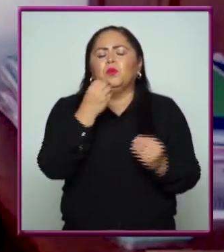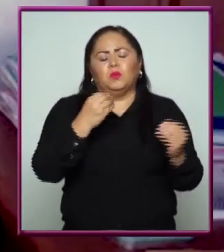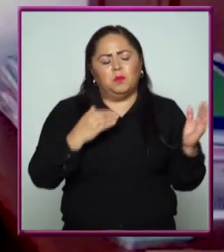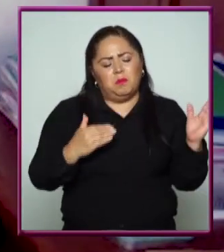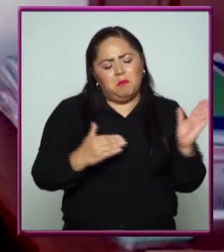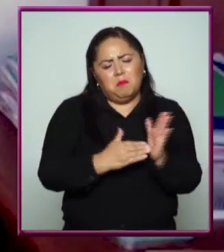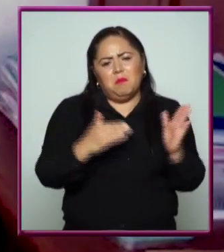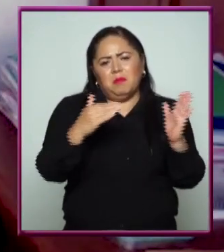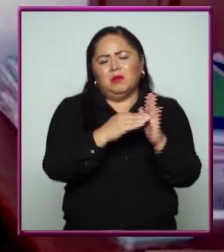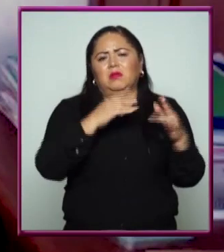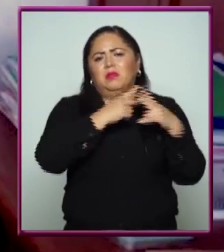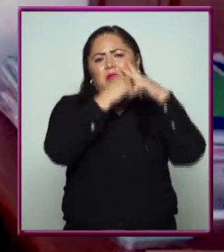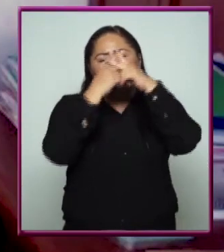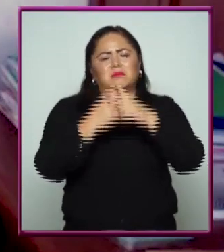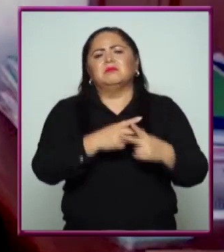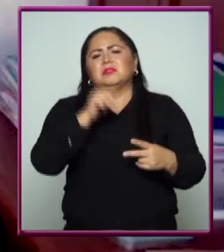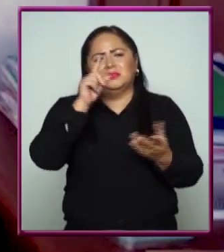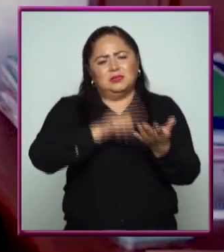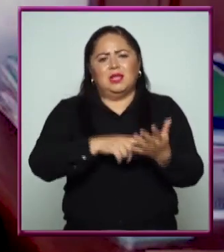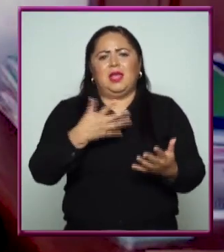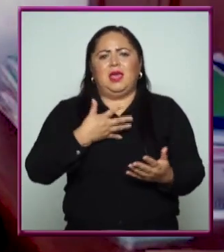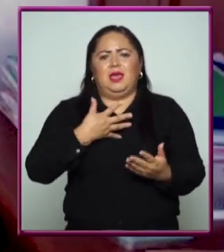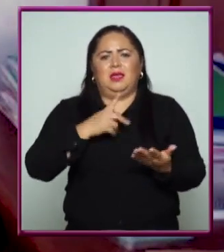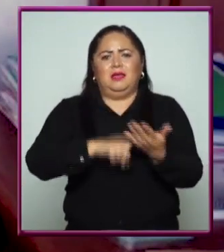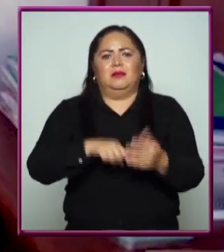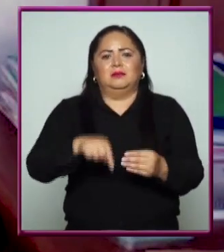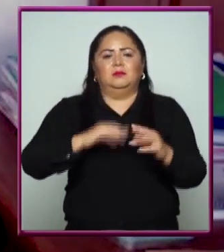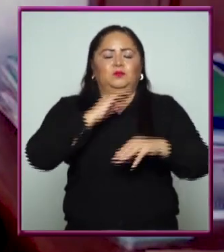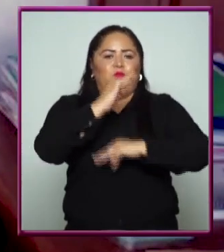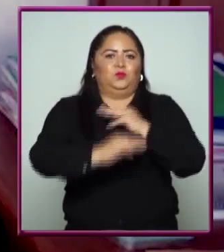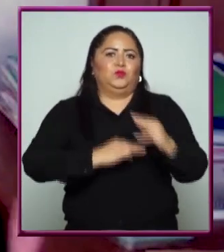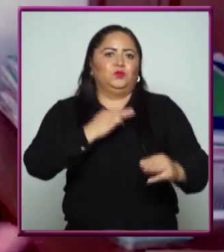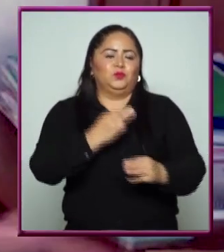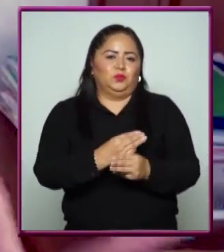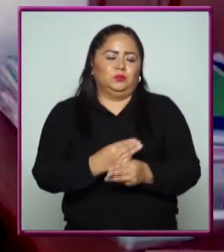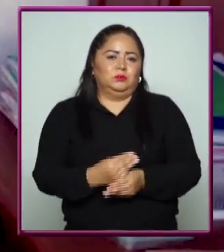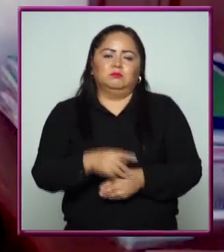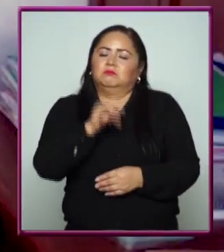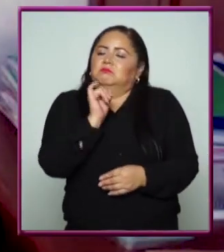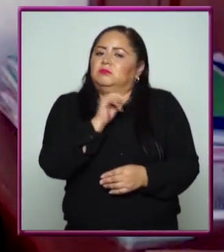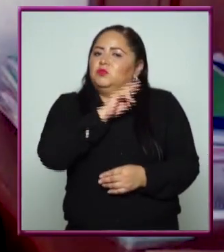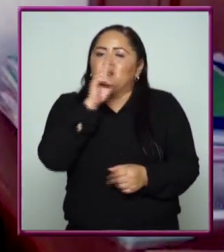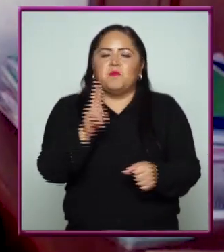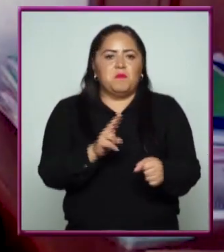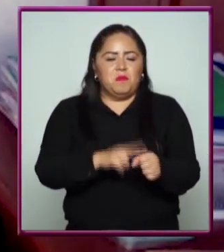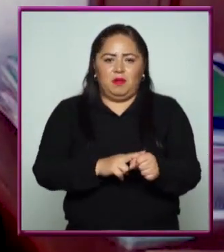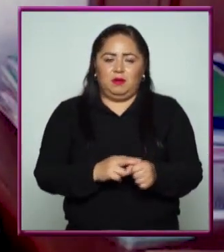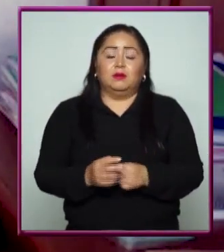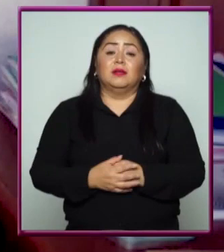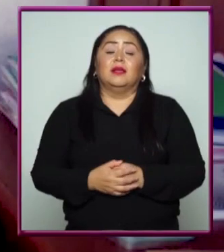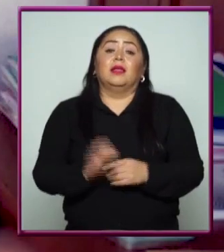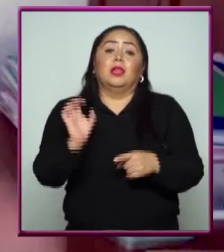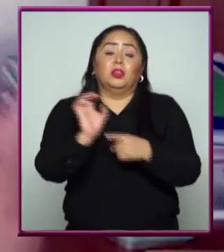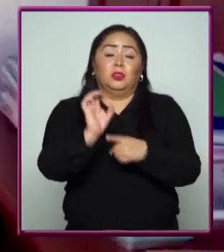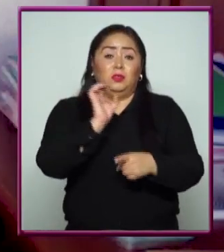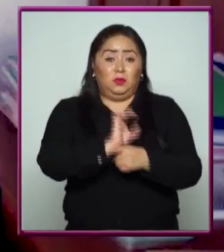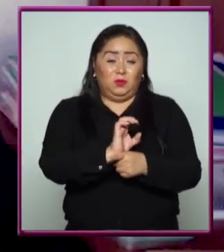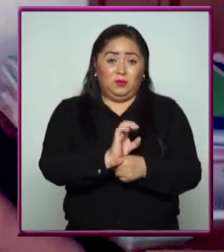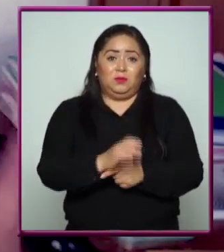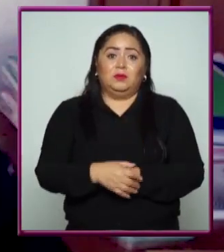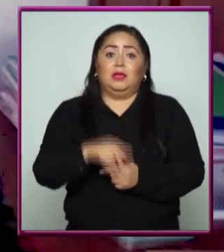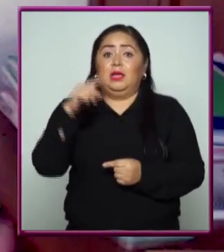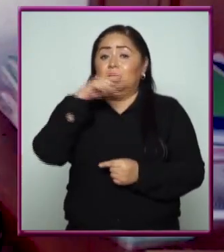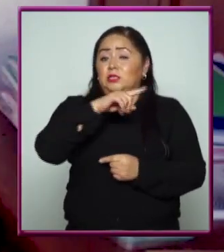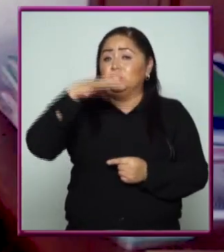miles de millones de estrellas que hay en nuestra galaxia, ¿sí? Es común. Entonces,